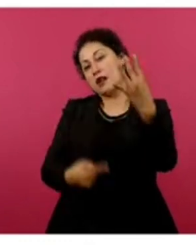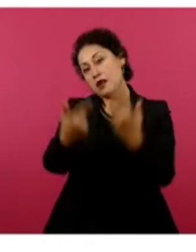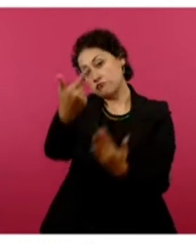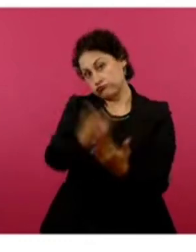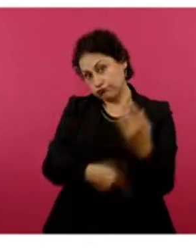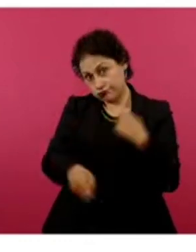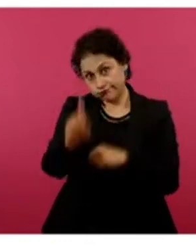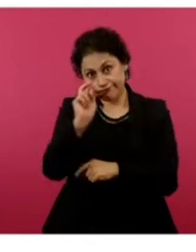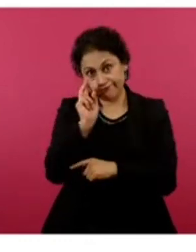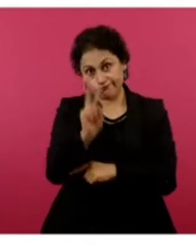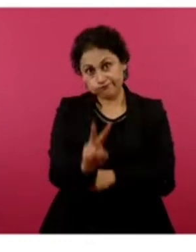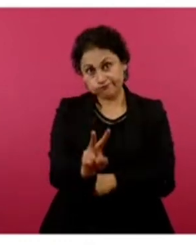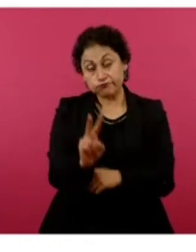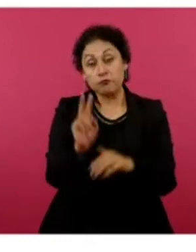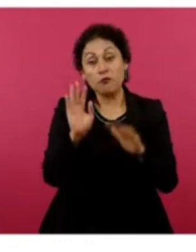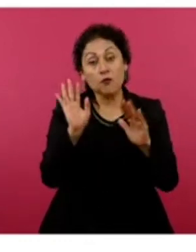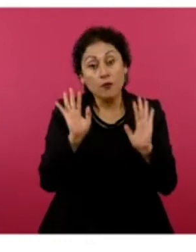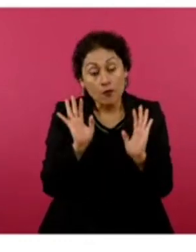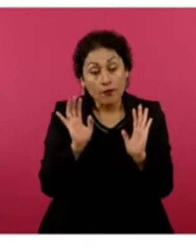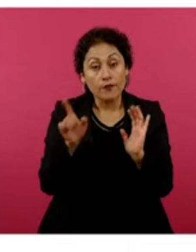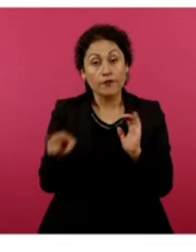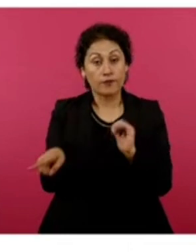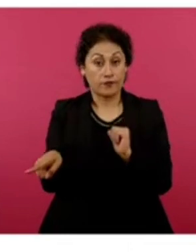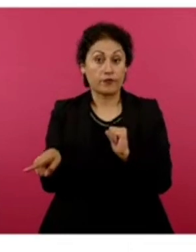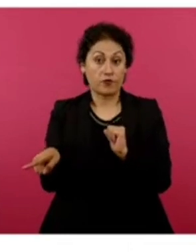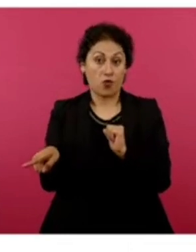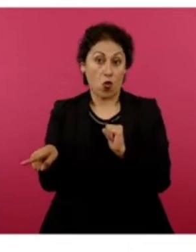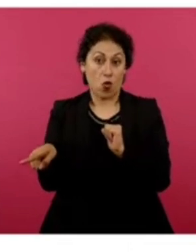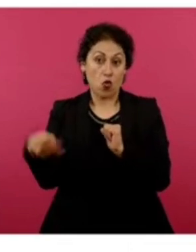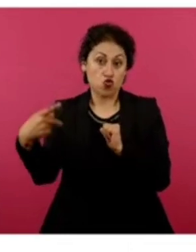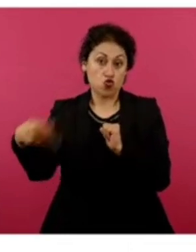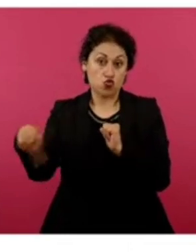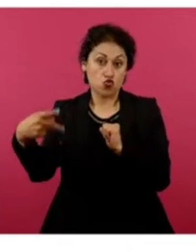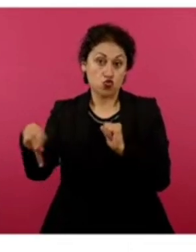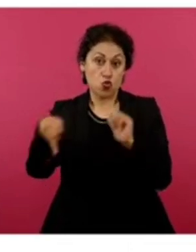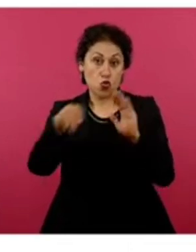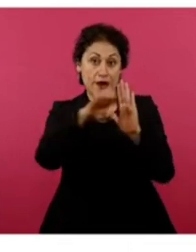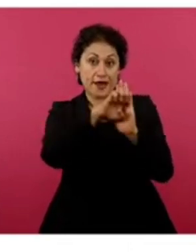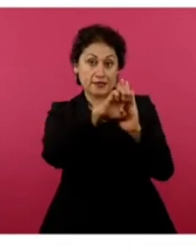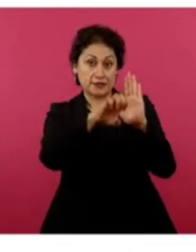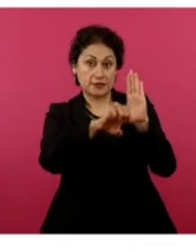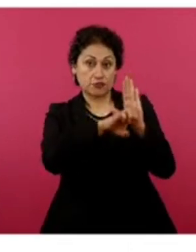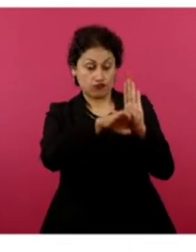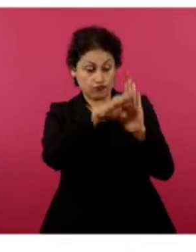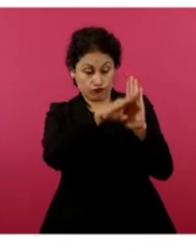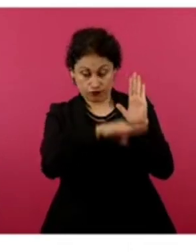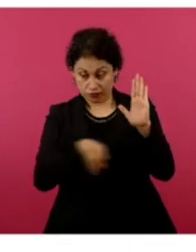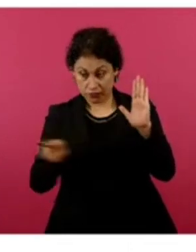o eso es lo que está en su acta constitutiva.